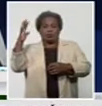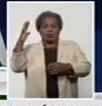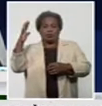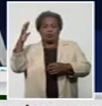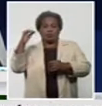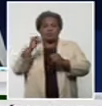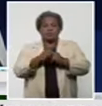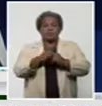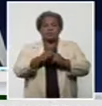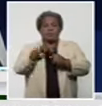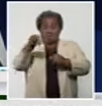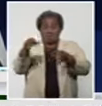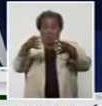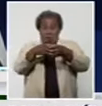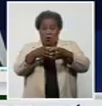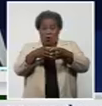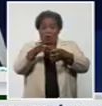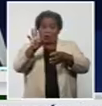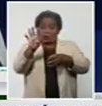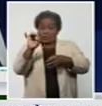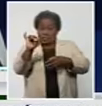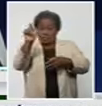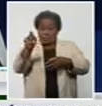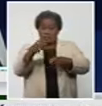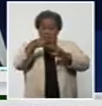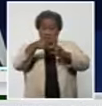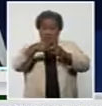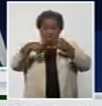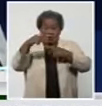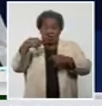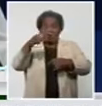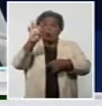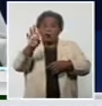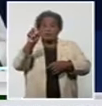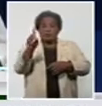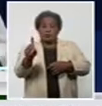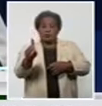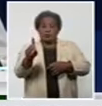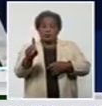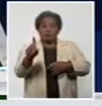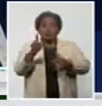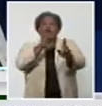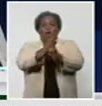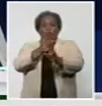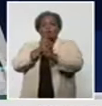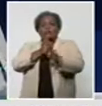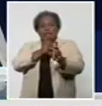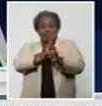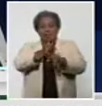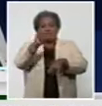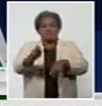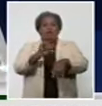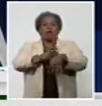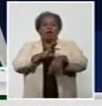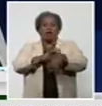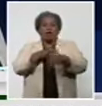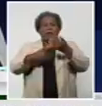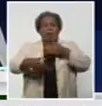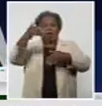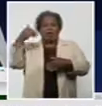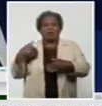de ellos, de los 46 casos, 41 fueron contactos de casos confirmados